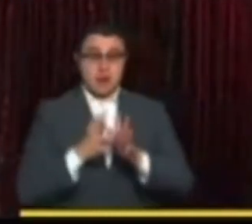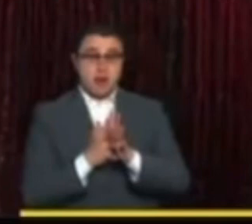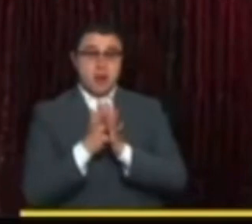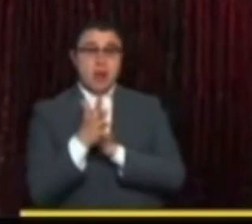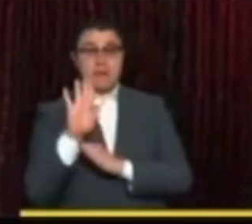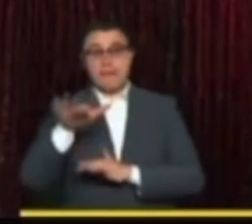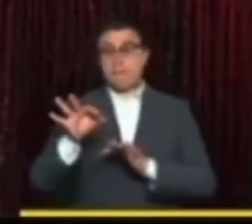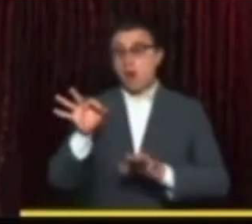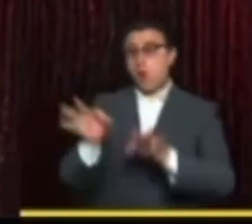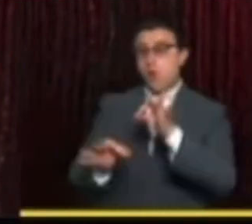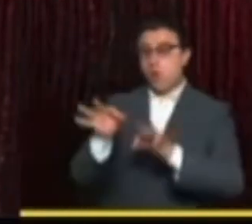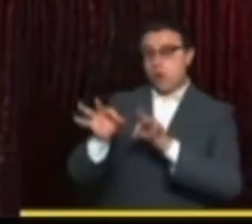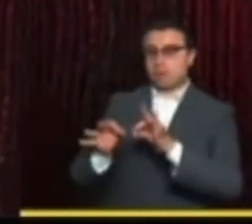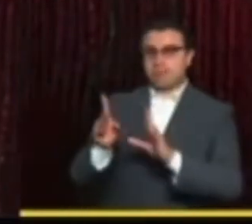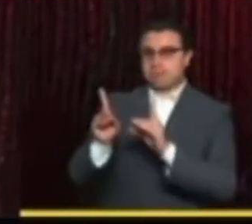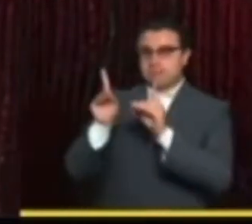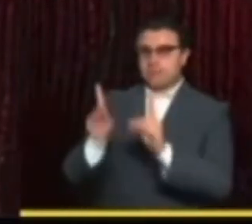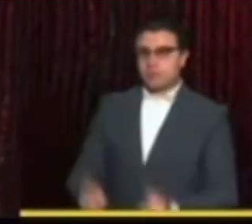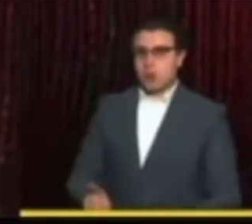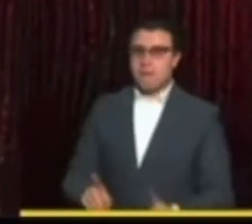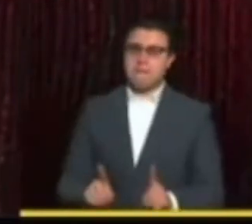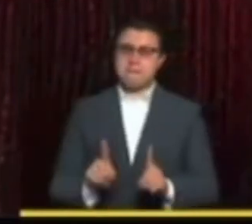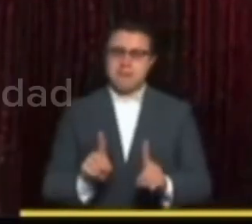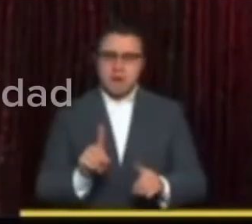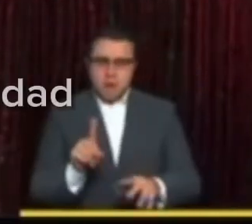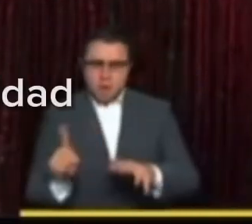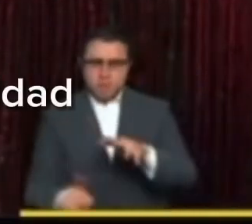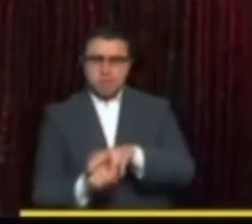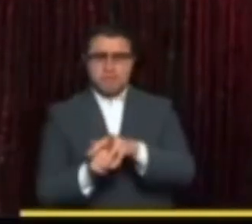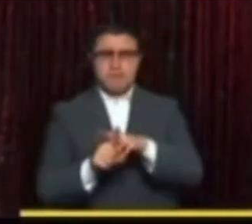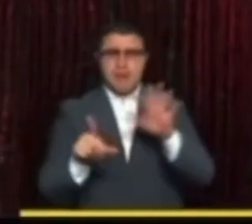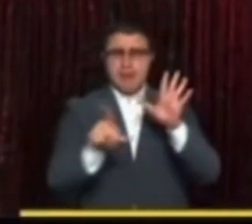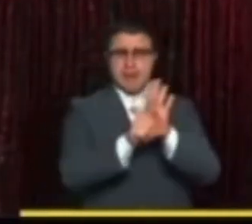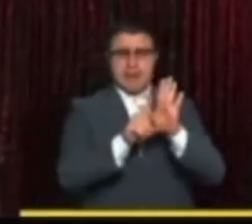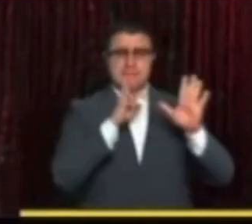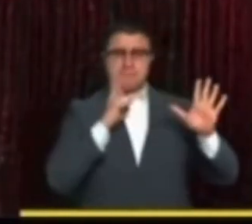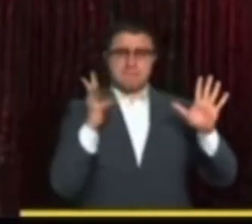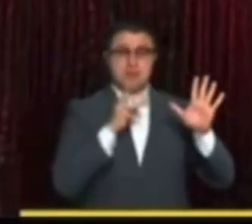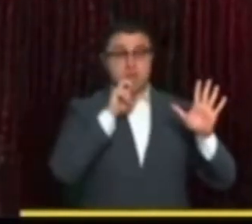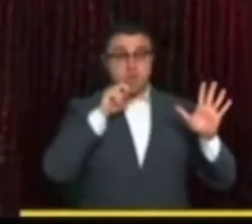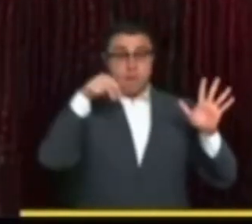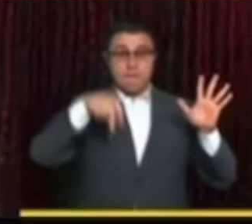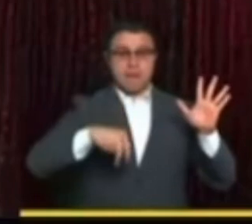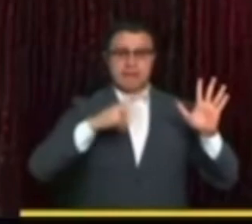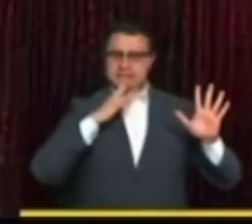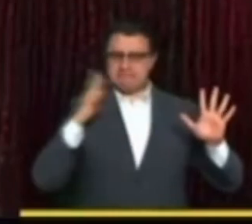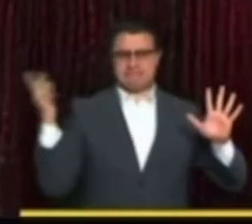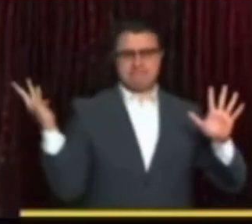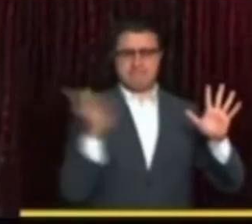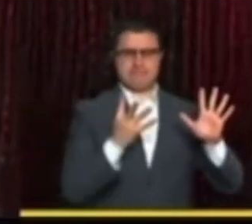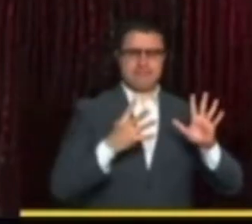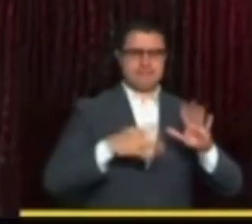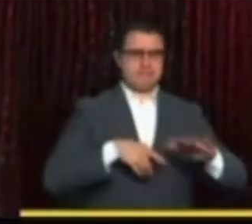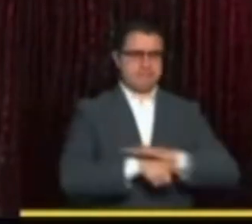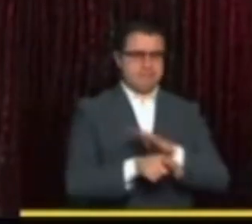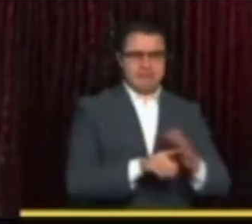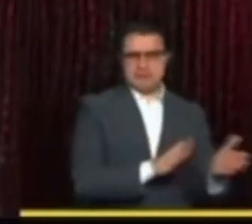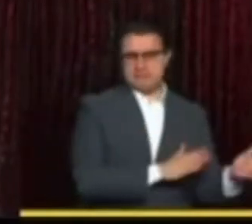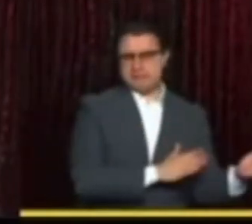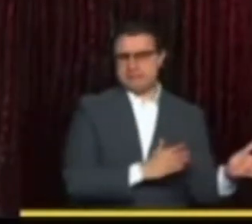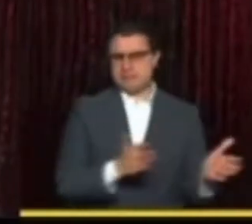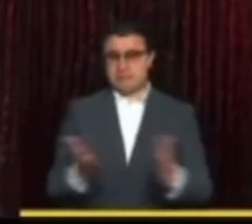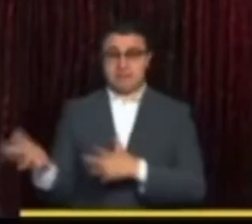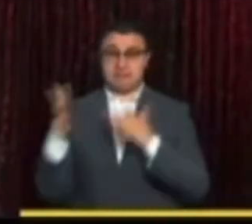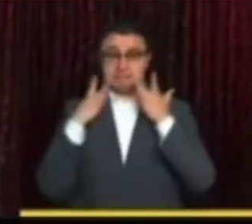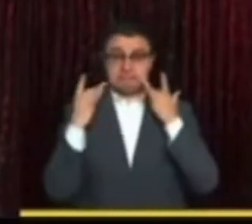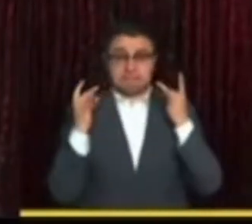jueces, lo que allí aparece son crímenes de lesa humanidad. Crímenes que quizás en gravedad no